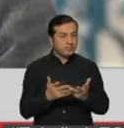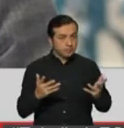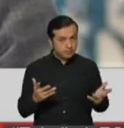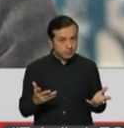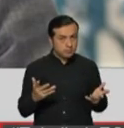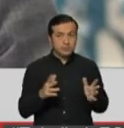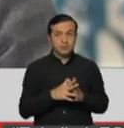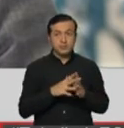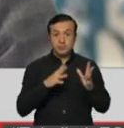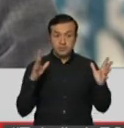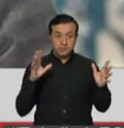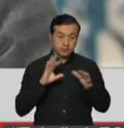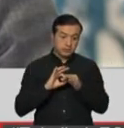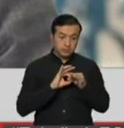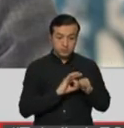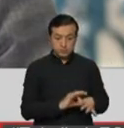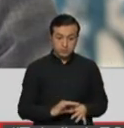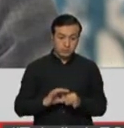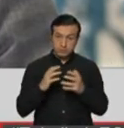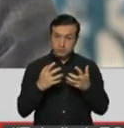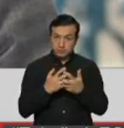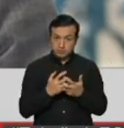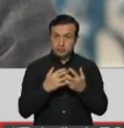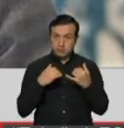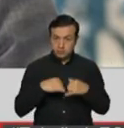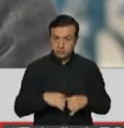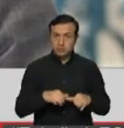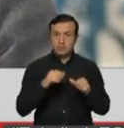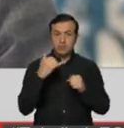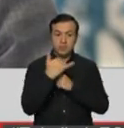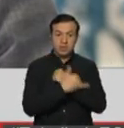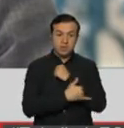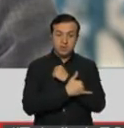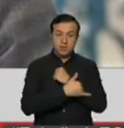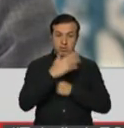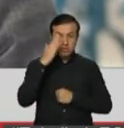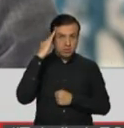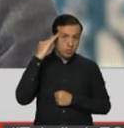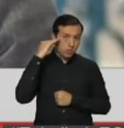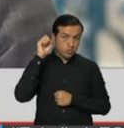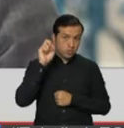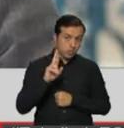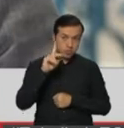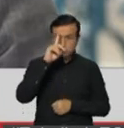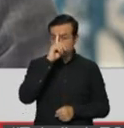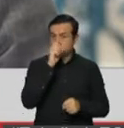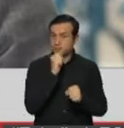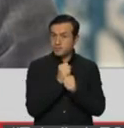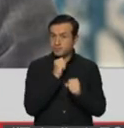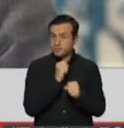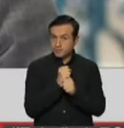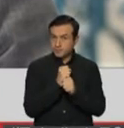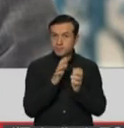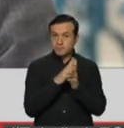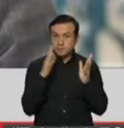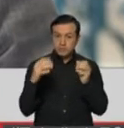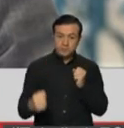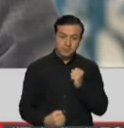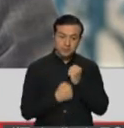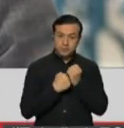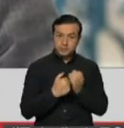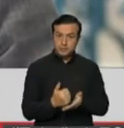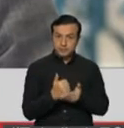esas líneas de cooperación están abiertas. Trabajamos con Corea del Sur también. Va a haber un importante apoyo por